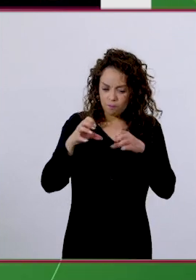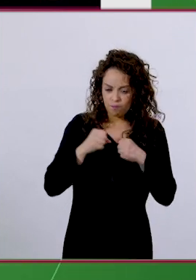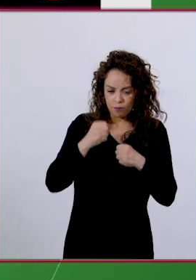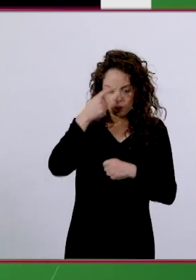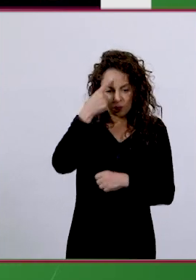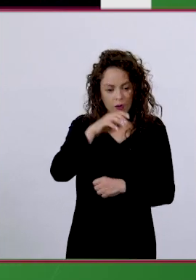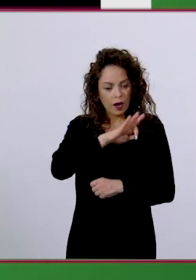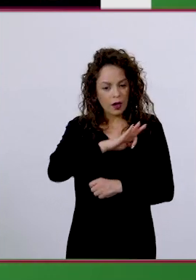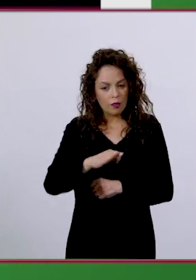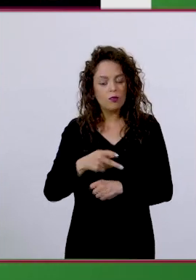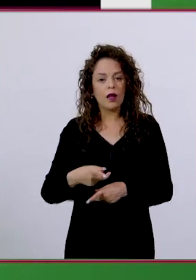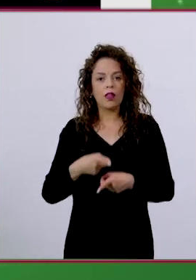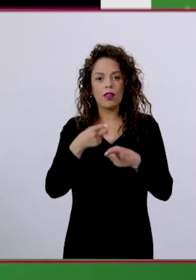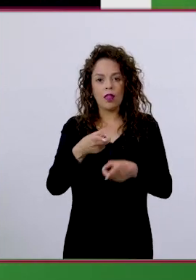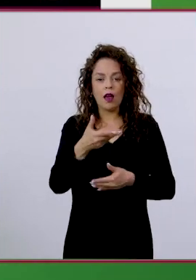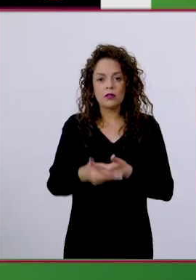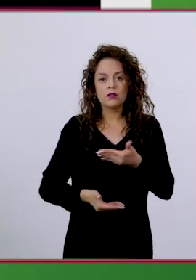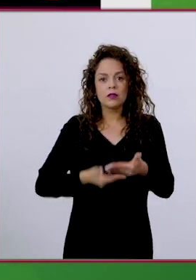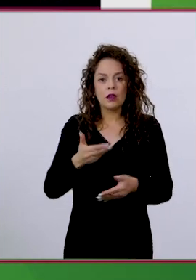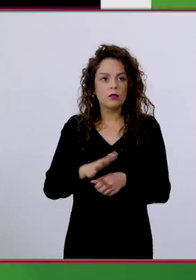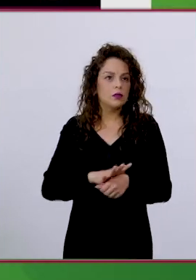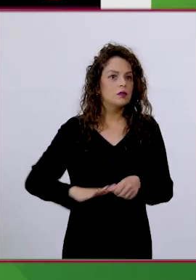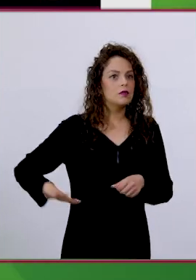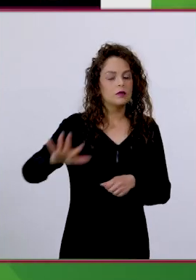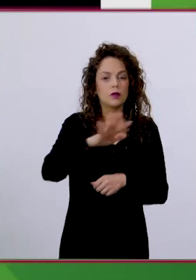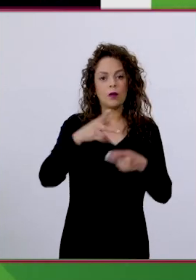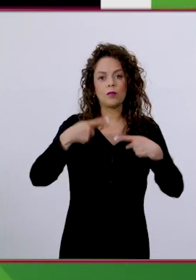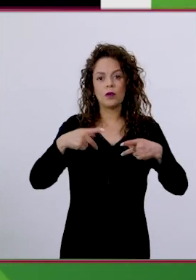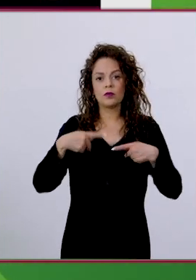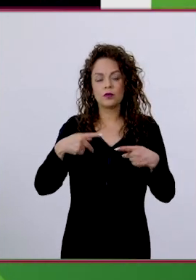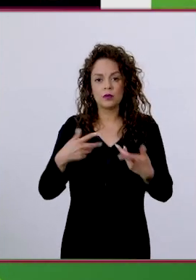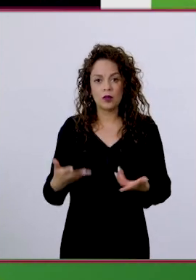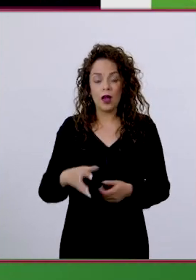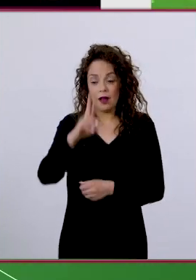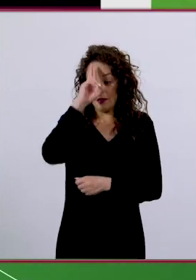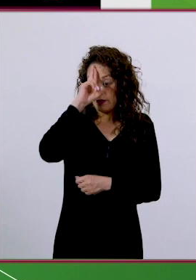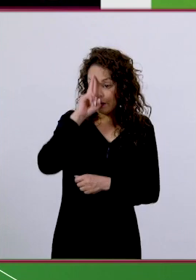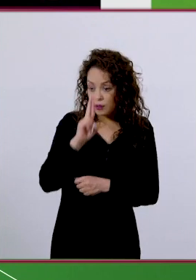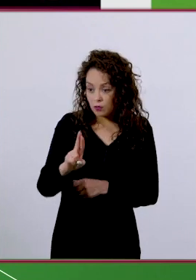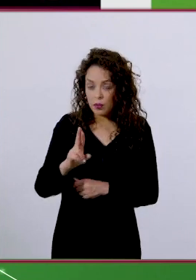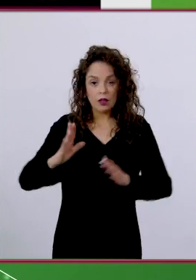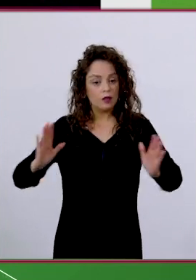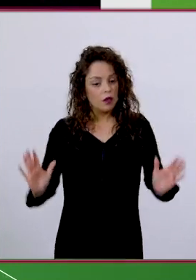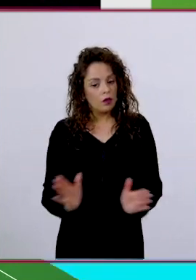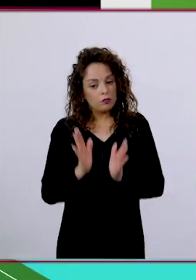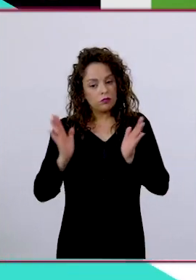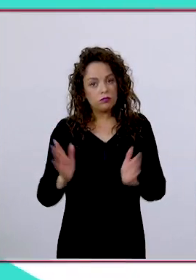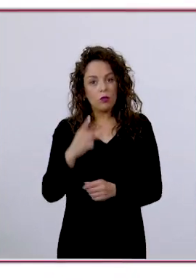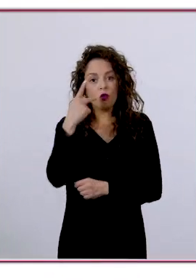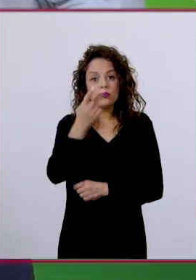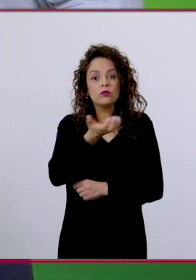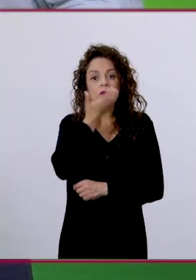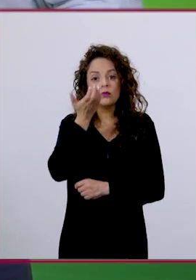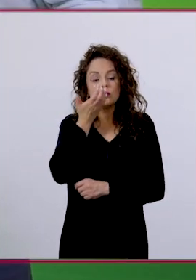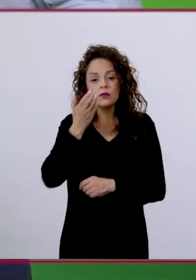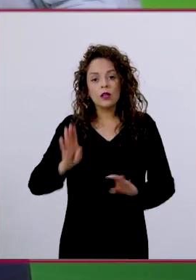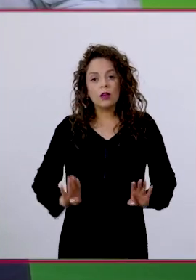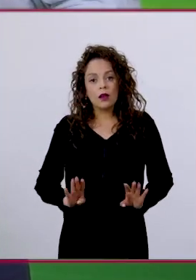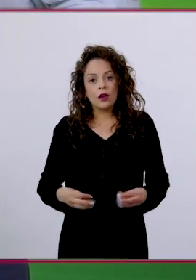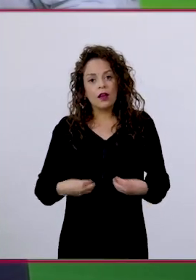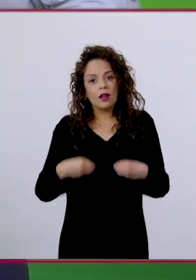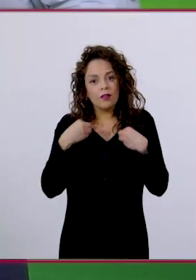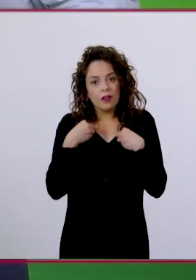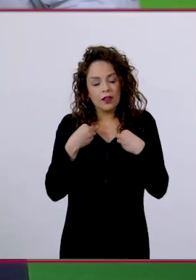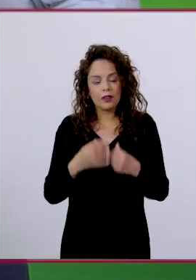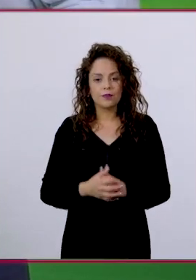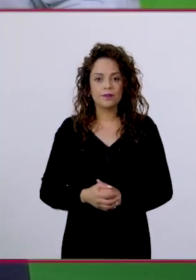para estar al servicio de los pueblos y que a su vez respete y promueva los saberes tradicionales. Como advertí al